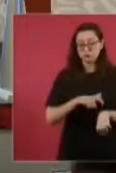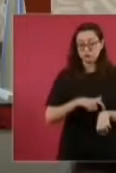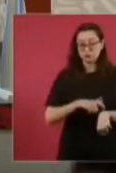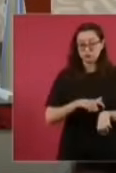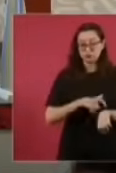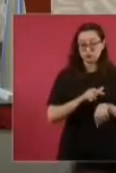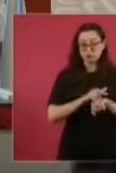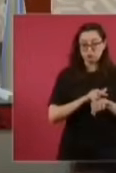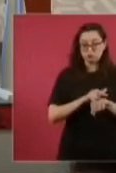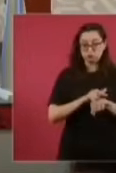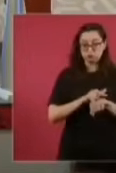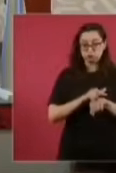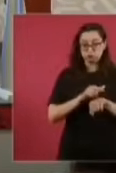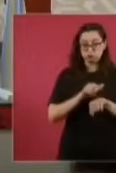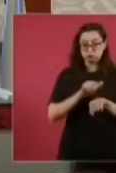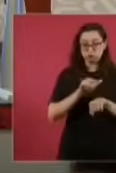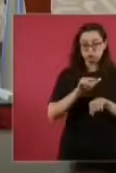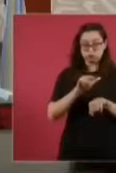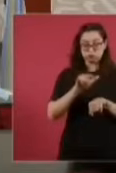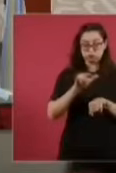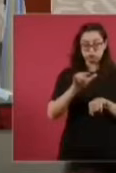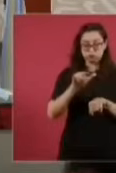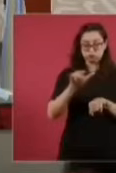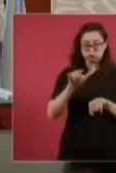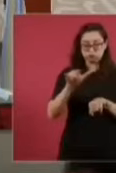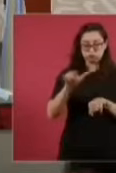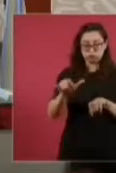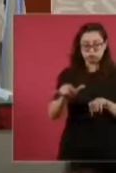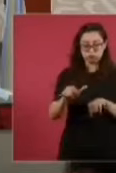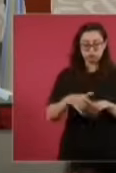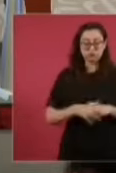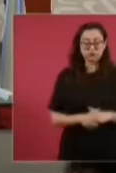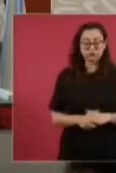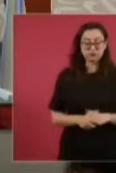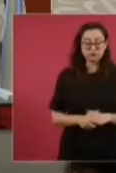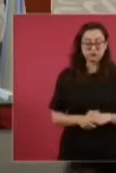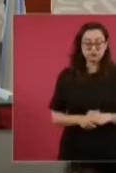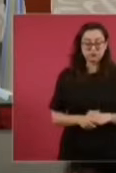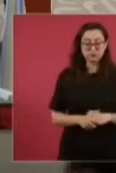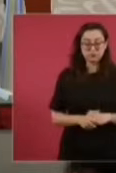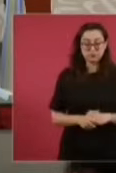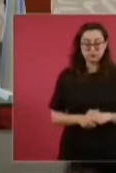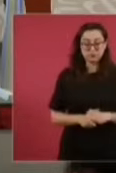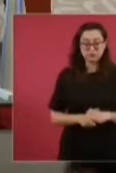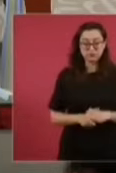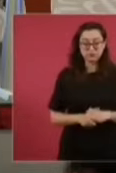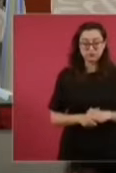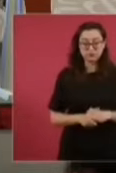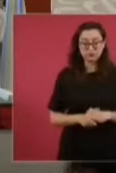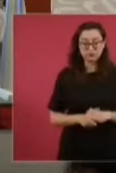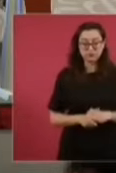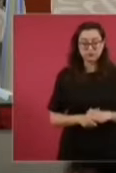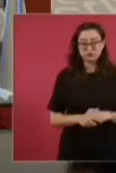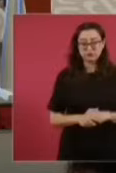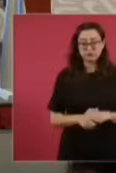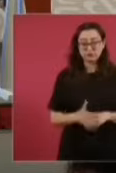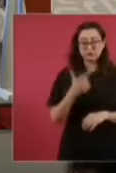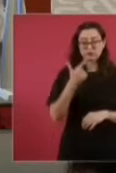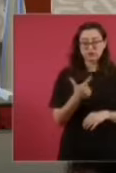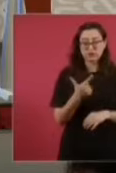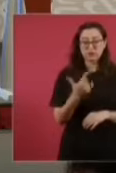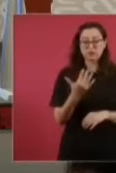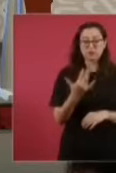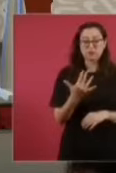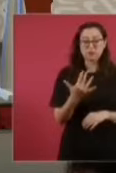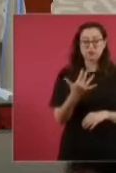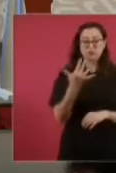En adelante, arriba, ¿a qué horas despegó? Allí está bien. El piloto a las 7:55,